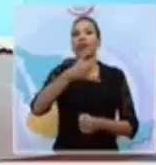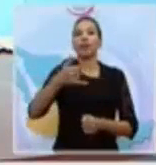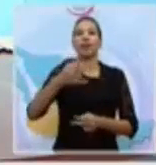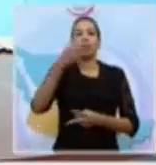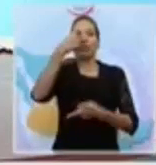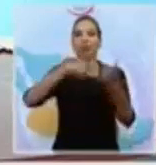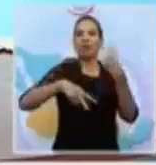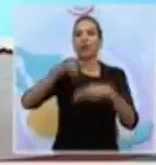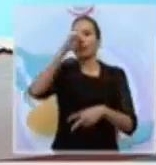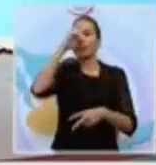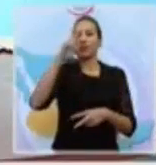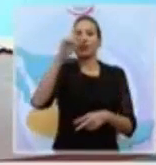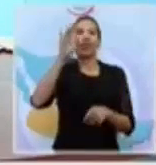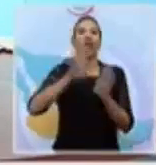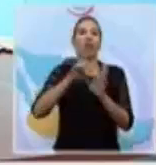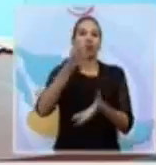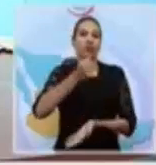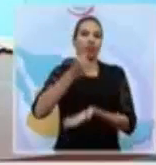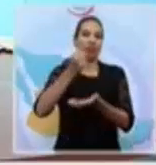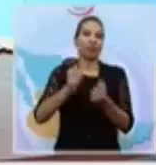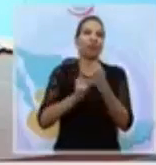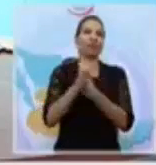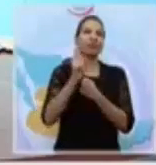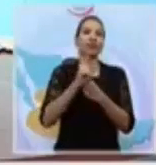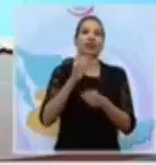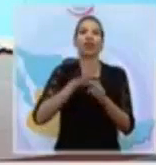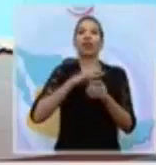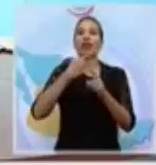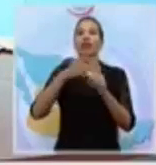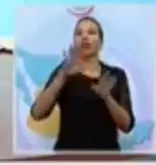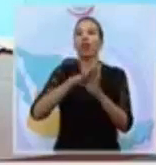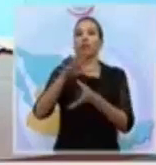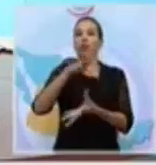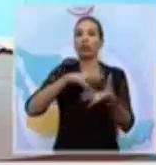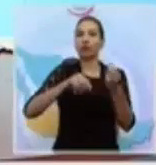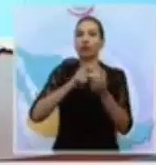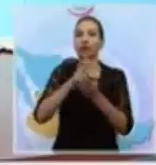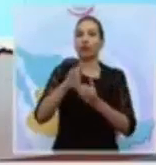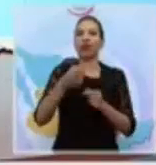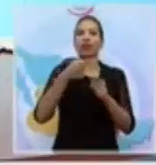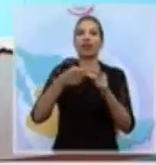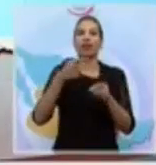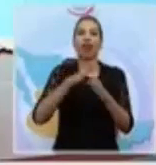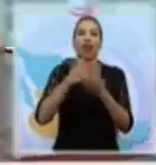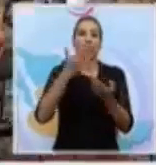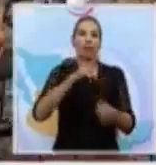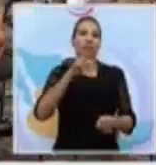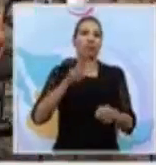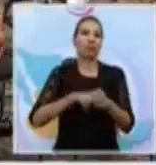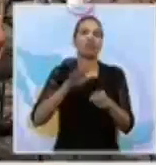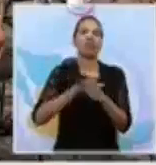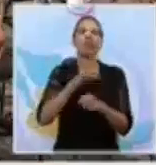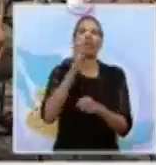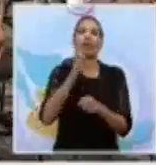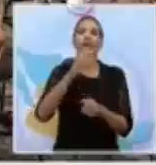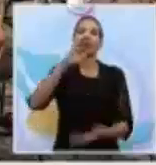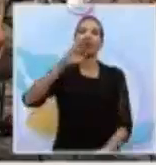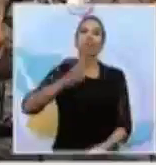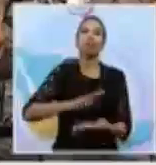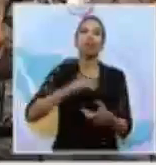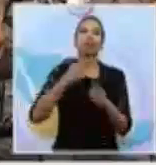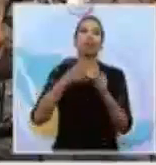fuerte desincentivo a la inversión y la contratación de mano de obra. Les resultó natural, por tanto, disminuir